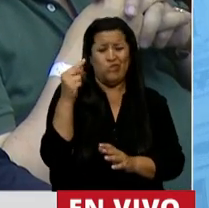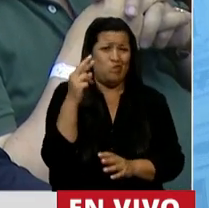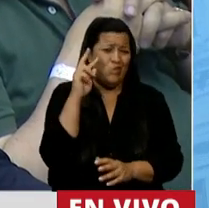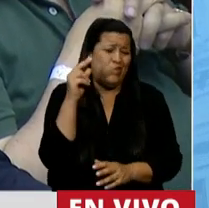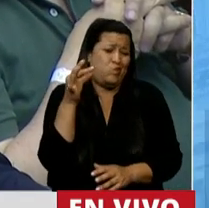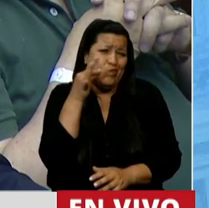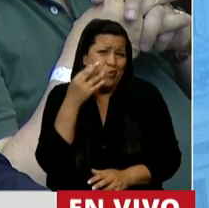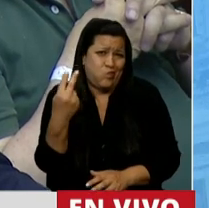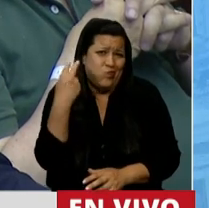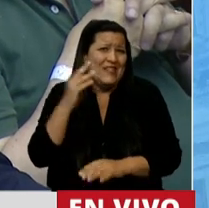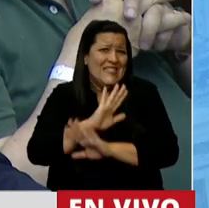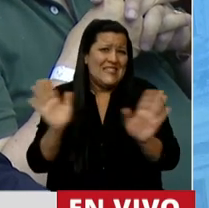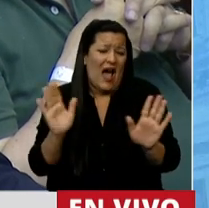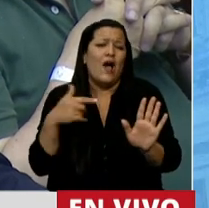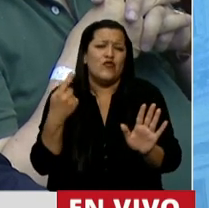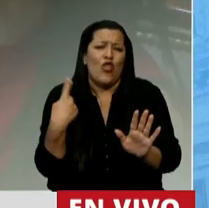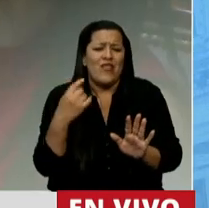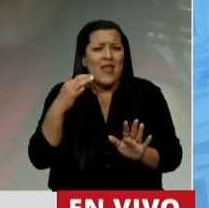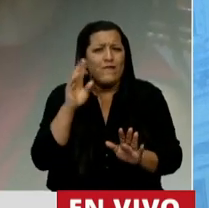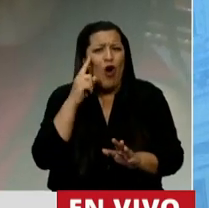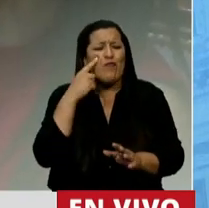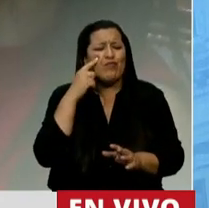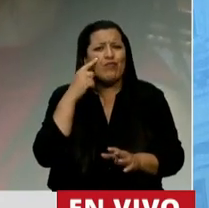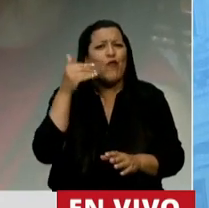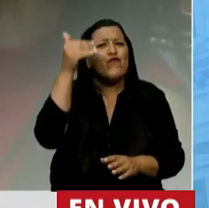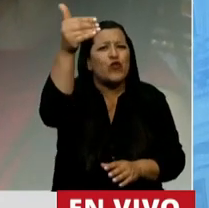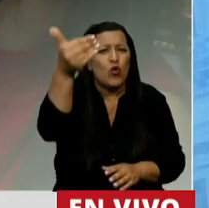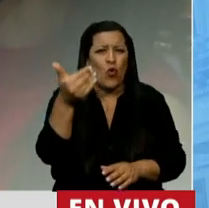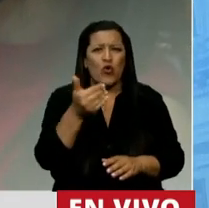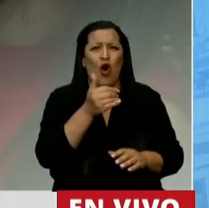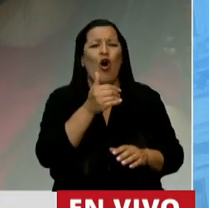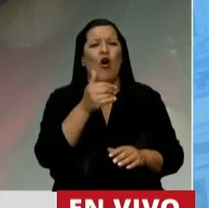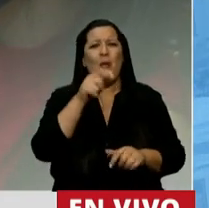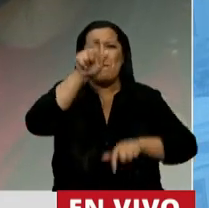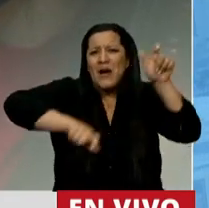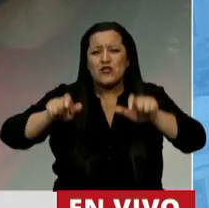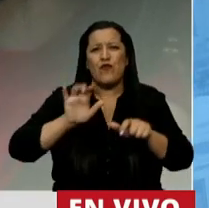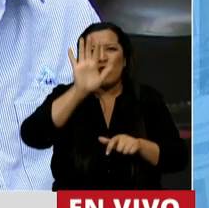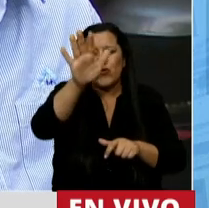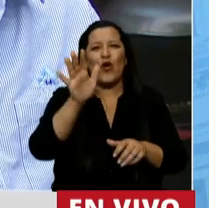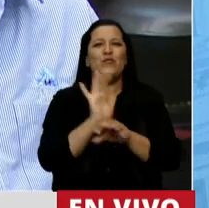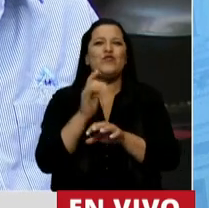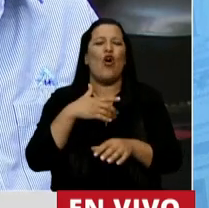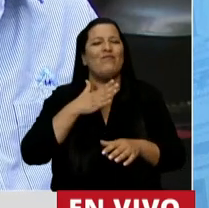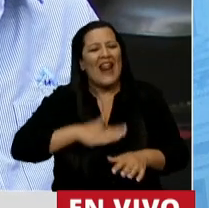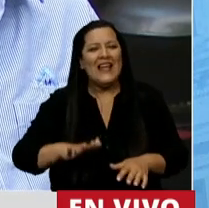me planto en esa posición de poder mirar a futuras generaciones y quedarme tranquilo que aporté ese granito de